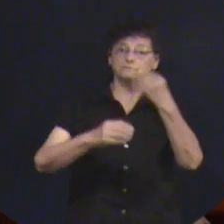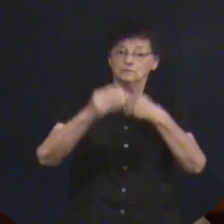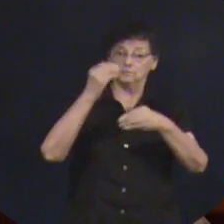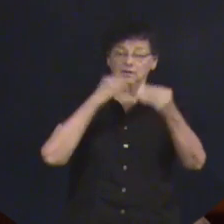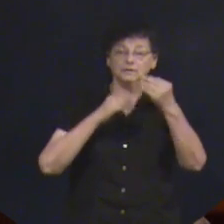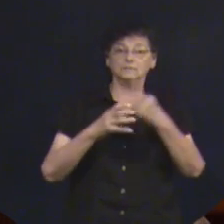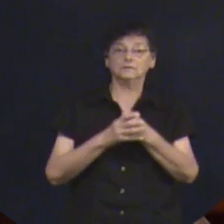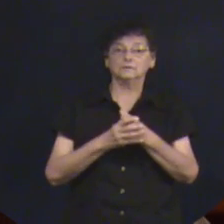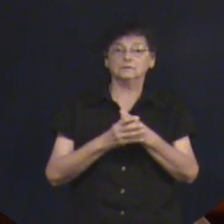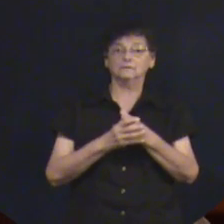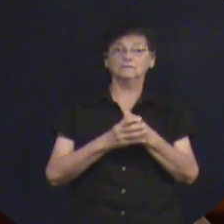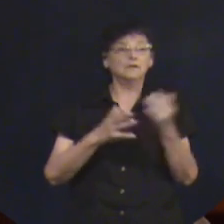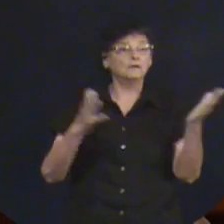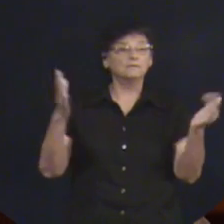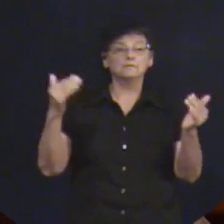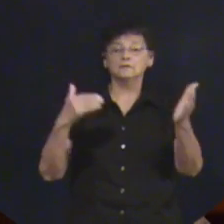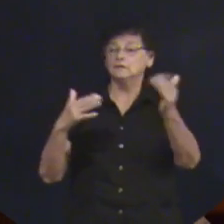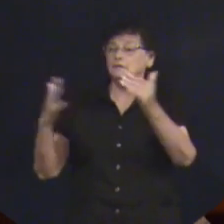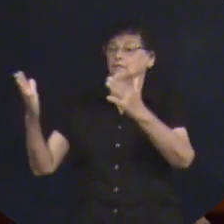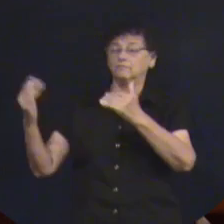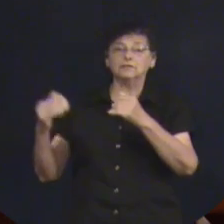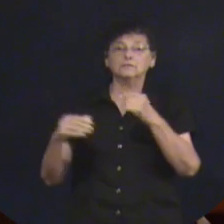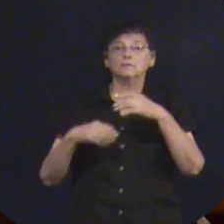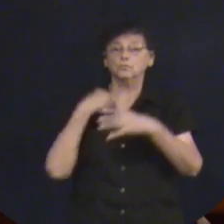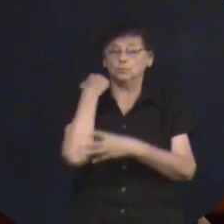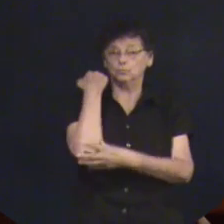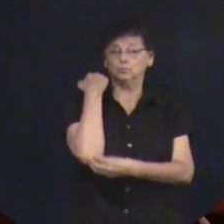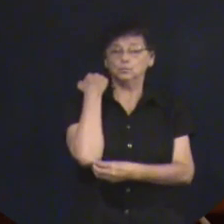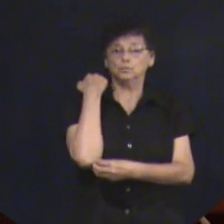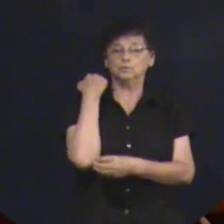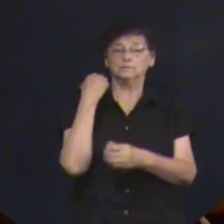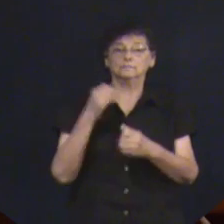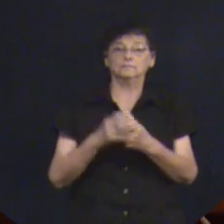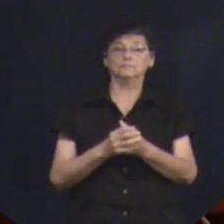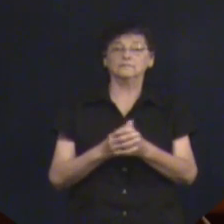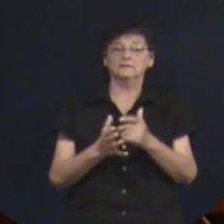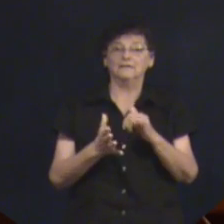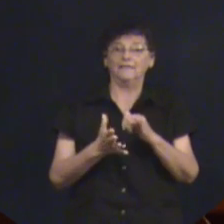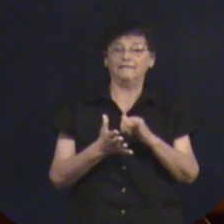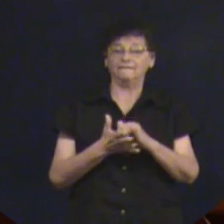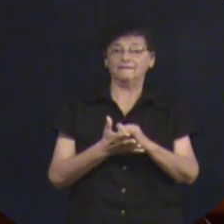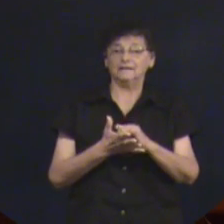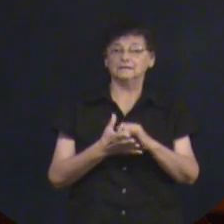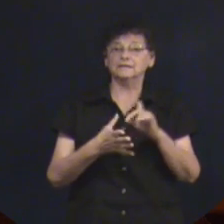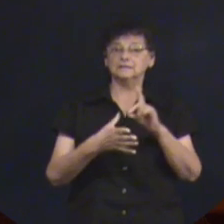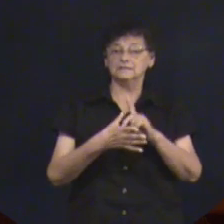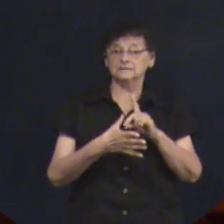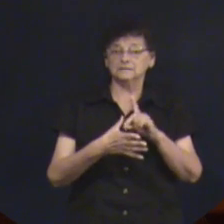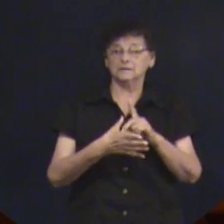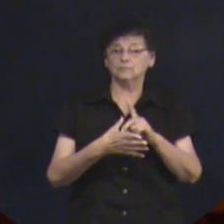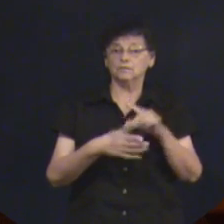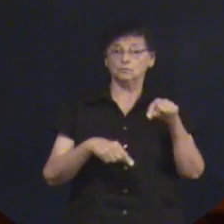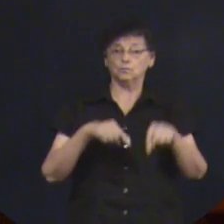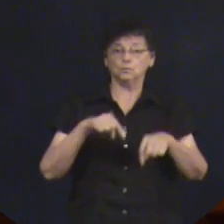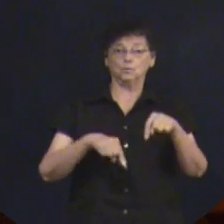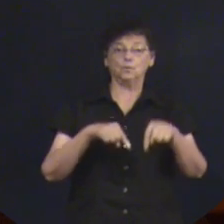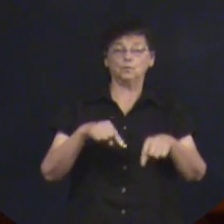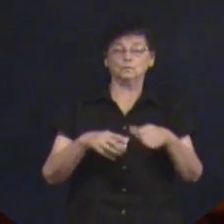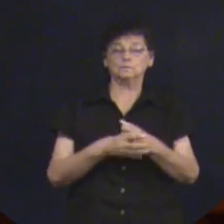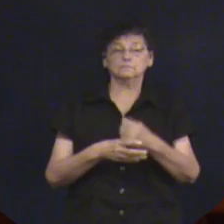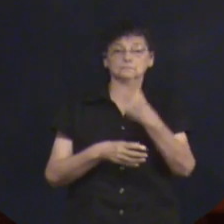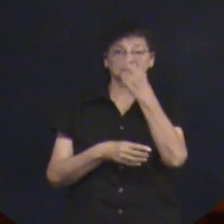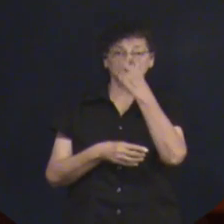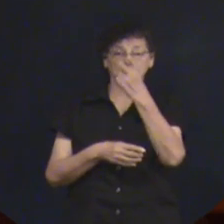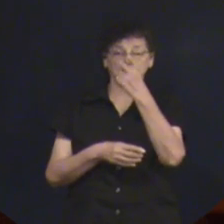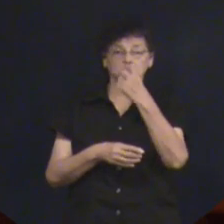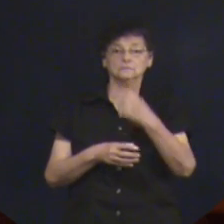banquete, invite a los pobres, a los lisiados, a los cojos y